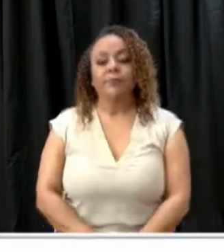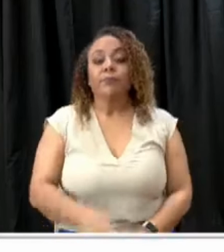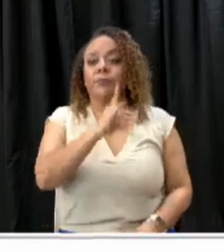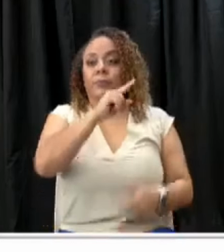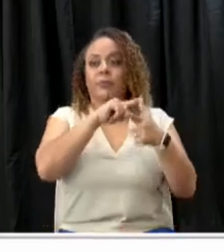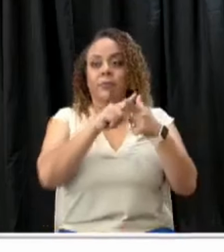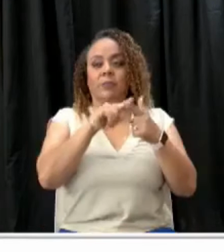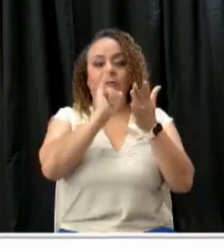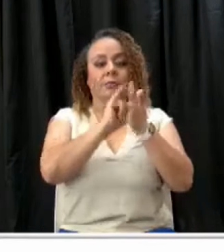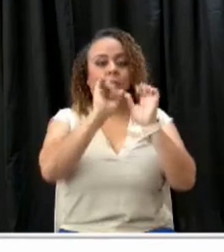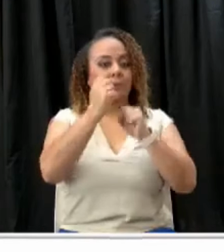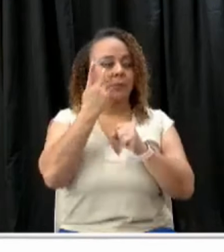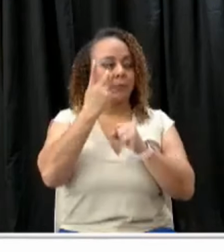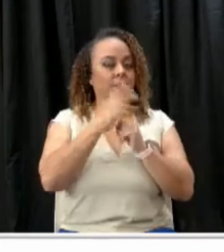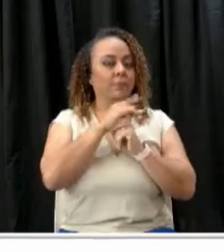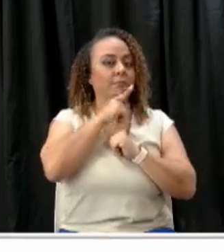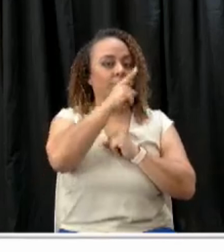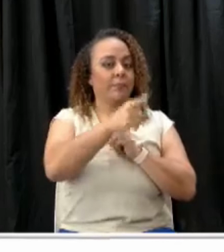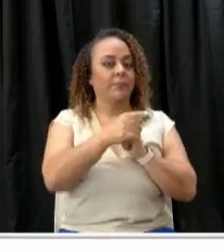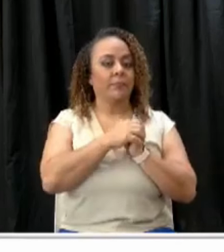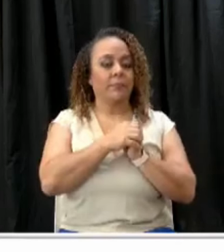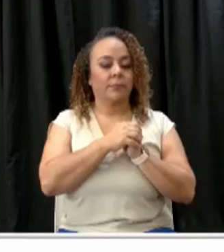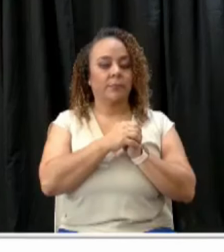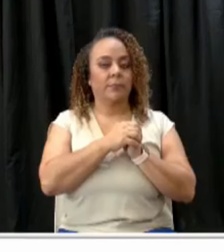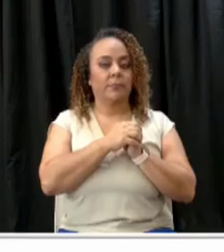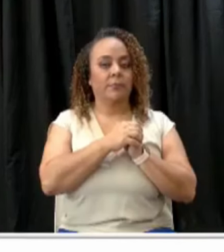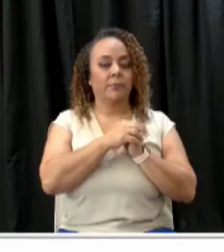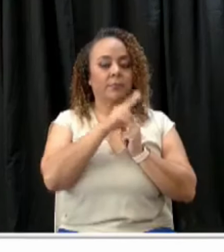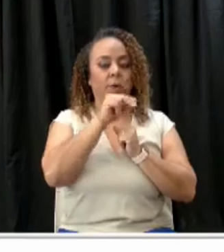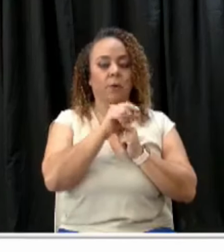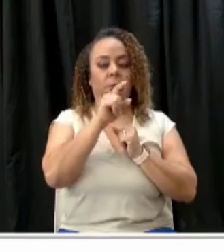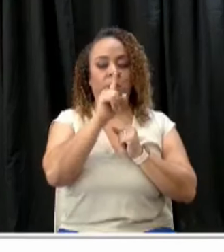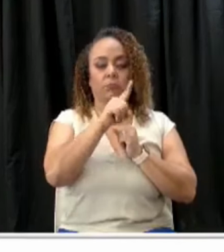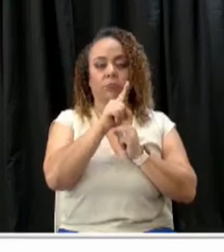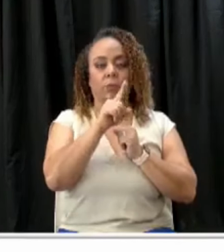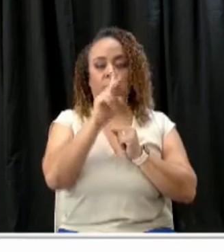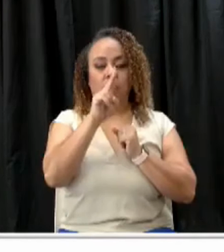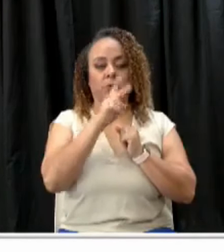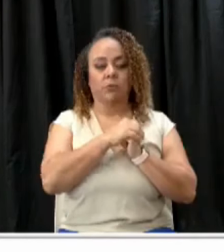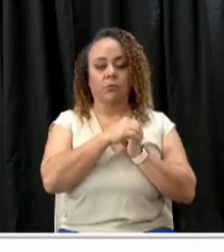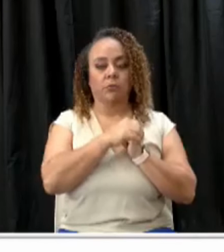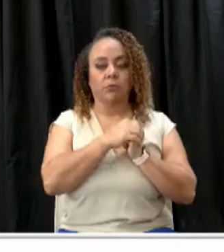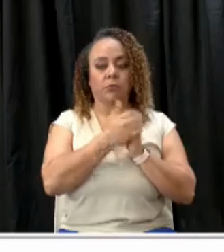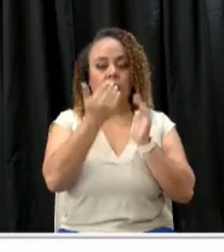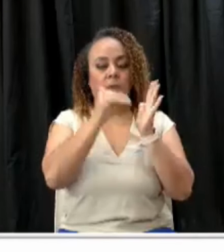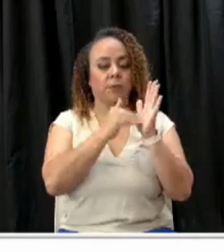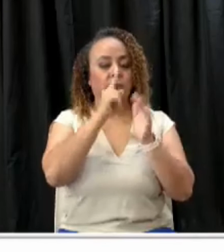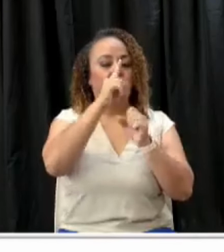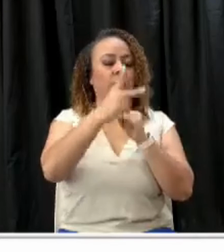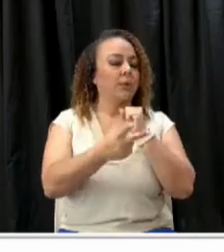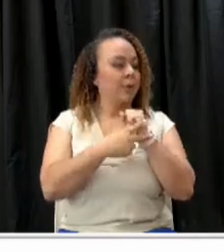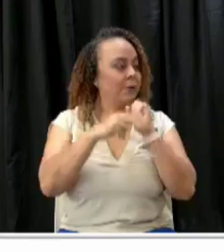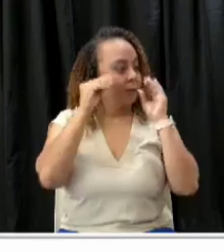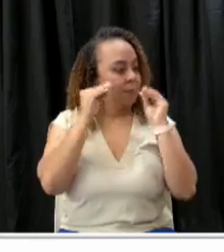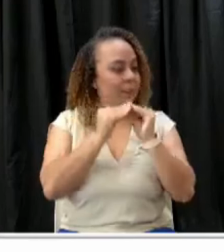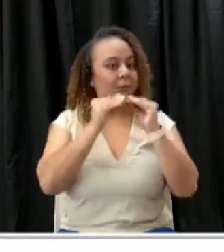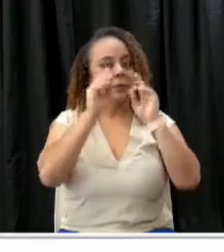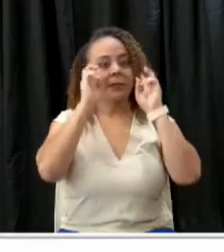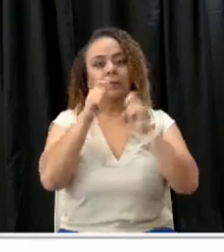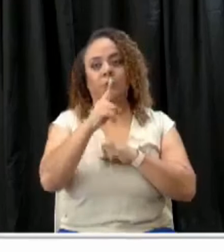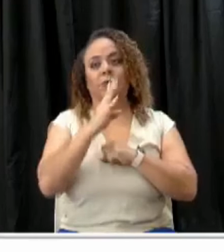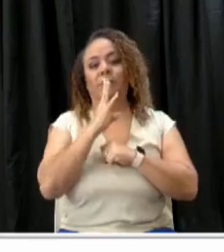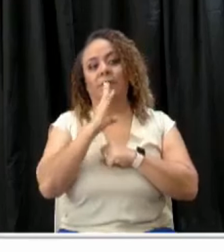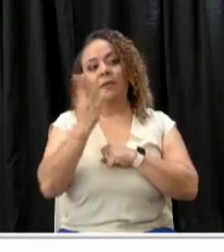entonces ahí podemos ver que realmente no es una ni dos industrias, reiterando una vez más el tema que nos hablabas